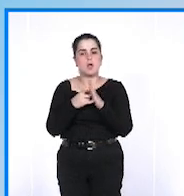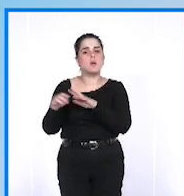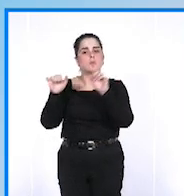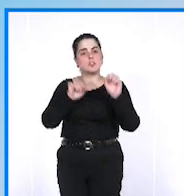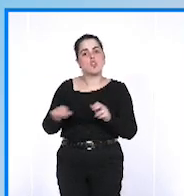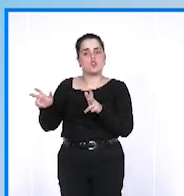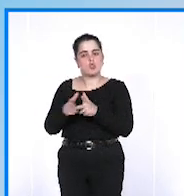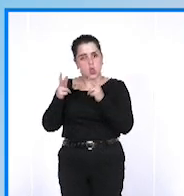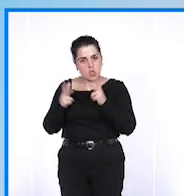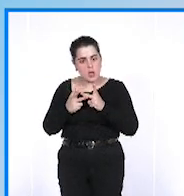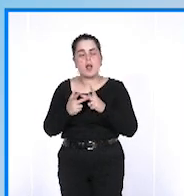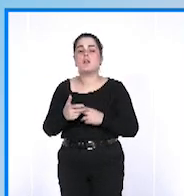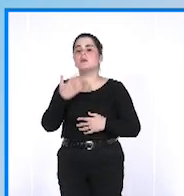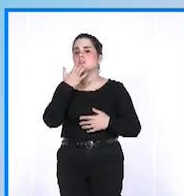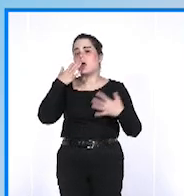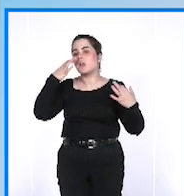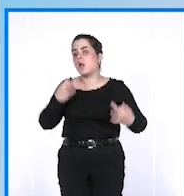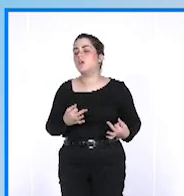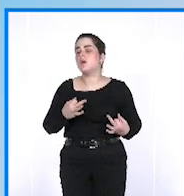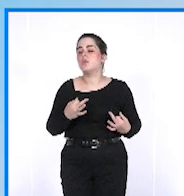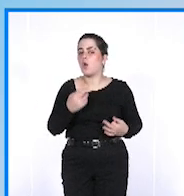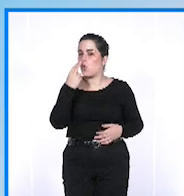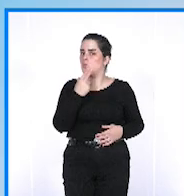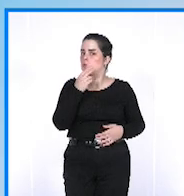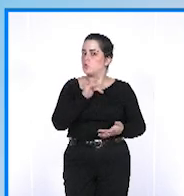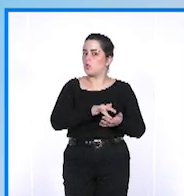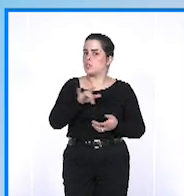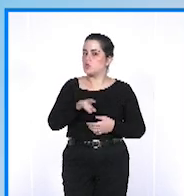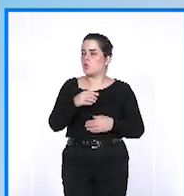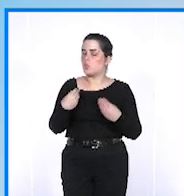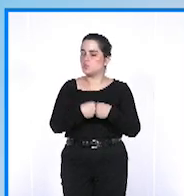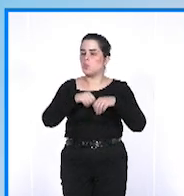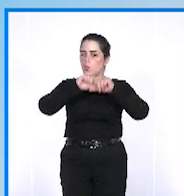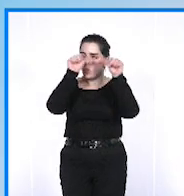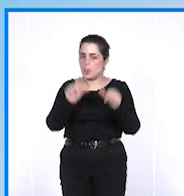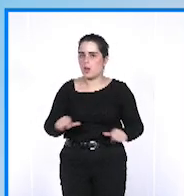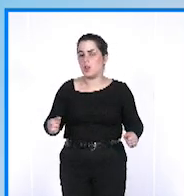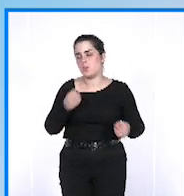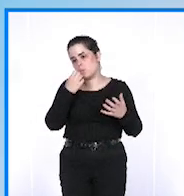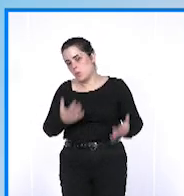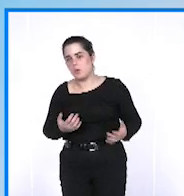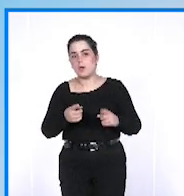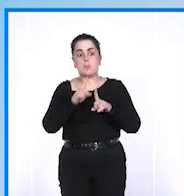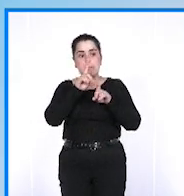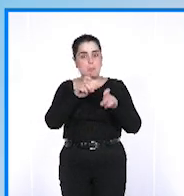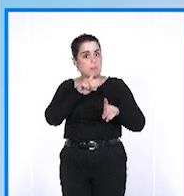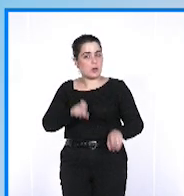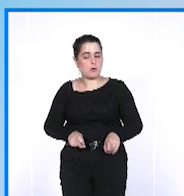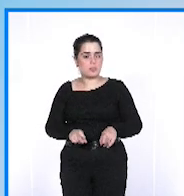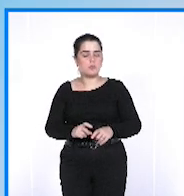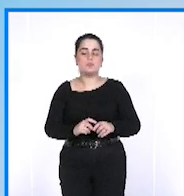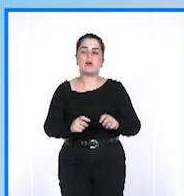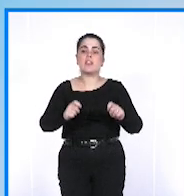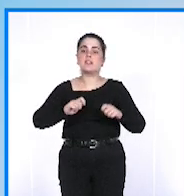protección social si realmente hay un compromiso con el modelo bueno pues todas estas preguntas a lo que nos